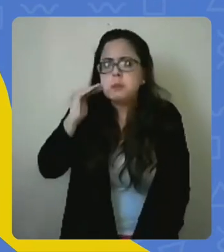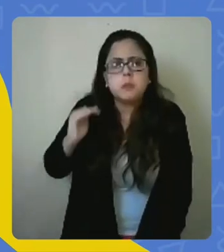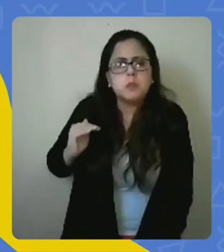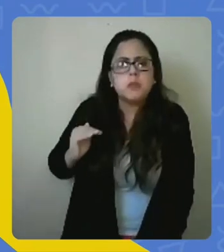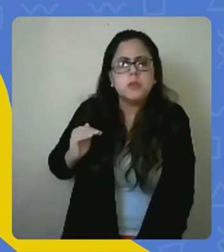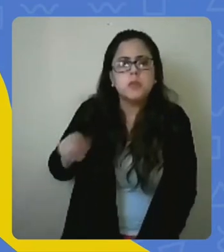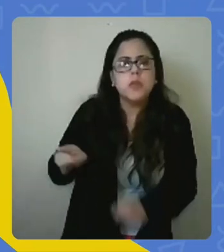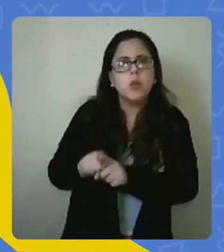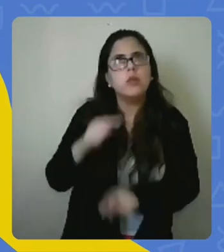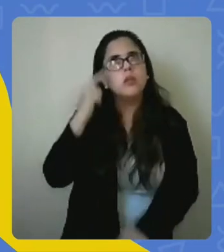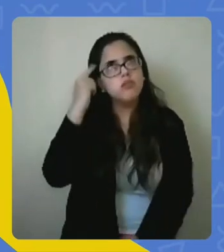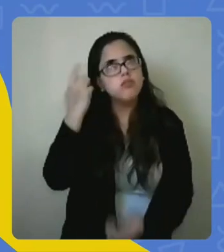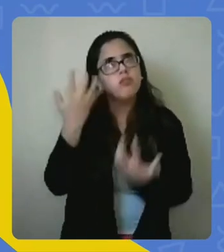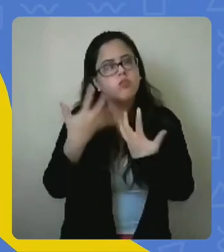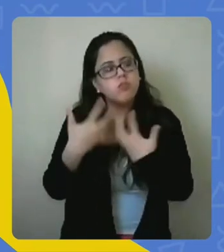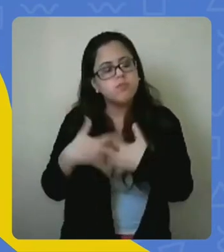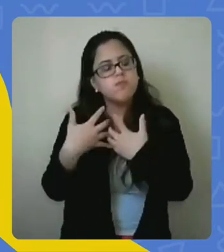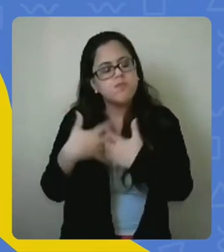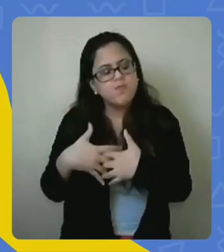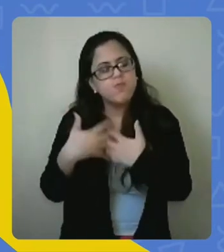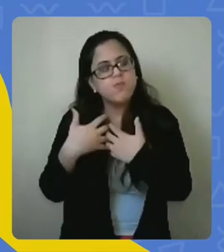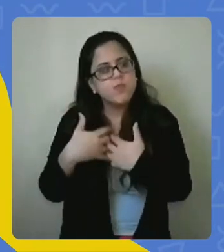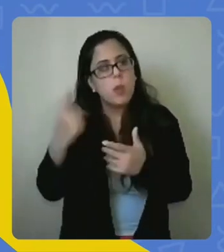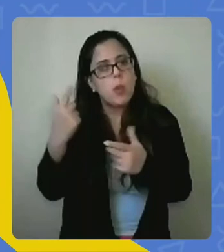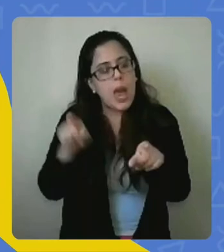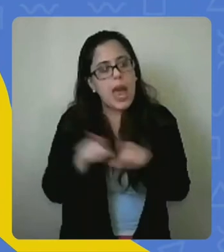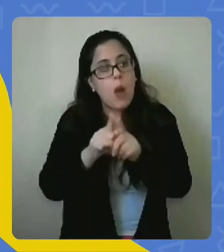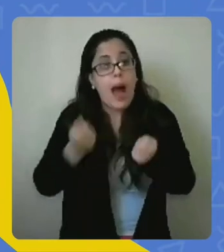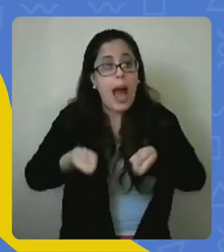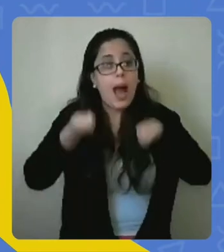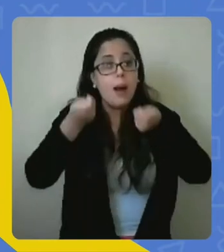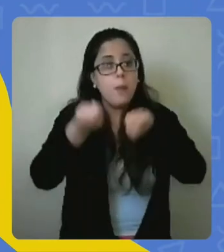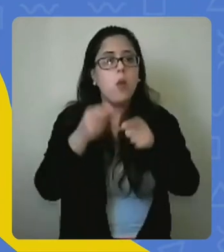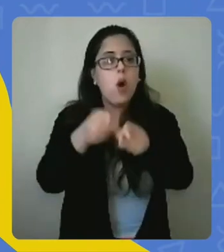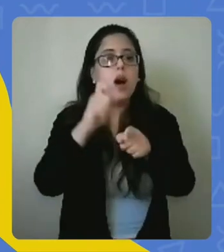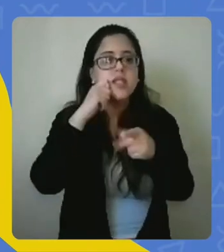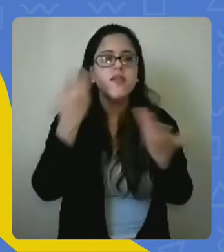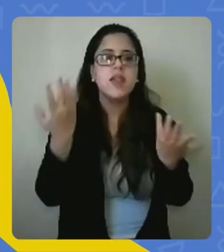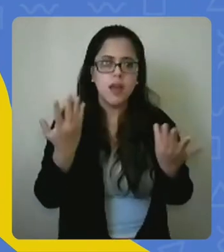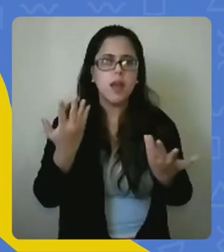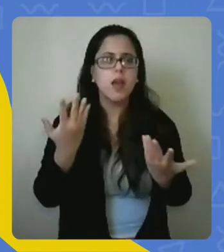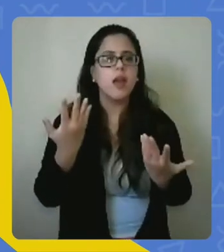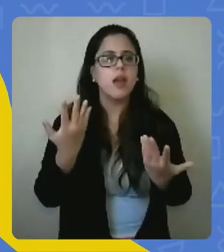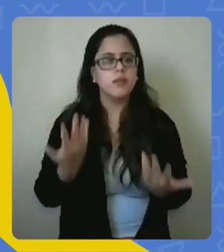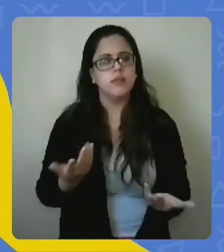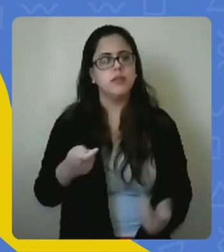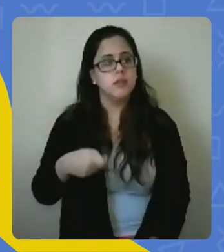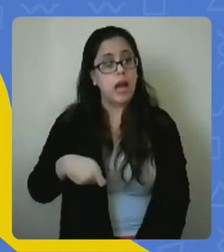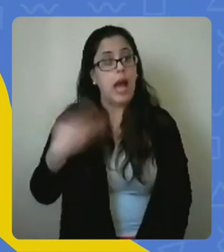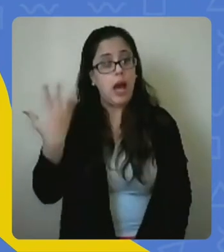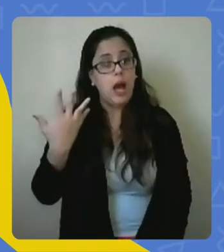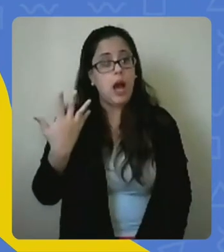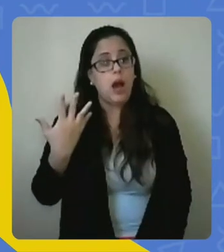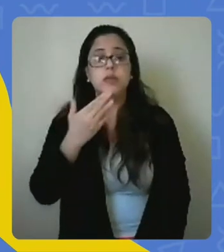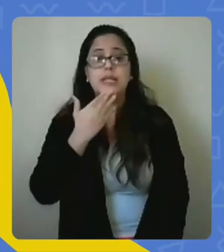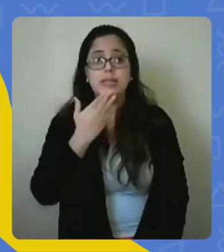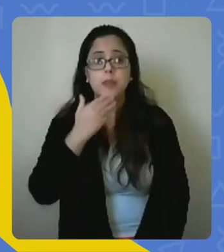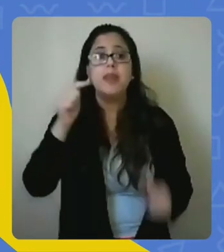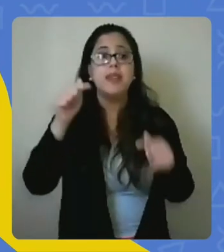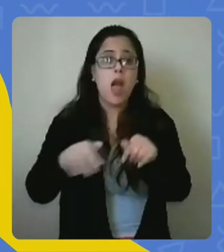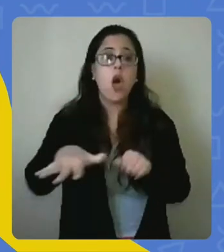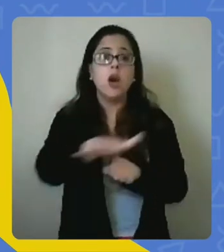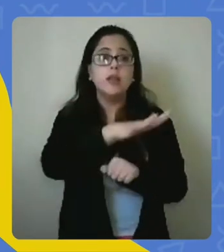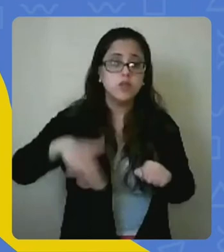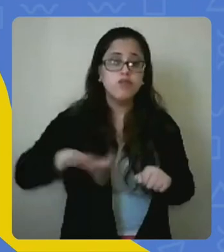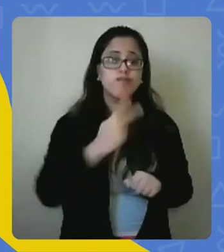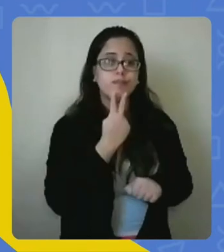eso y creo que el aporte que puede hacer es un poco invaluable, como en los tiempos y más aún en el contexto que estamos